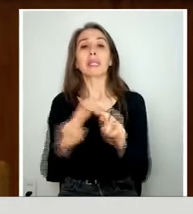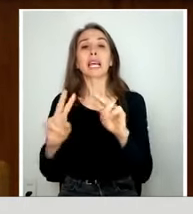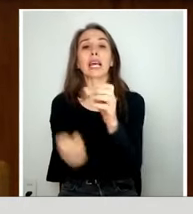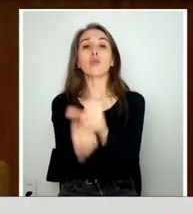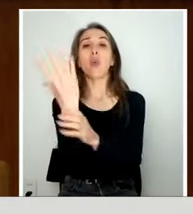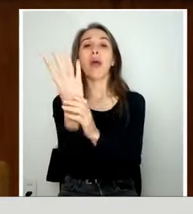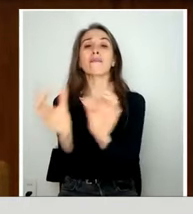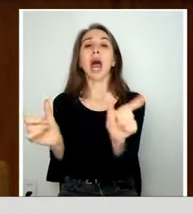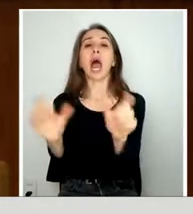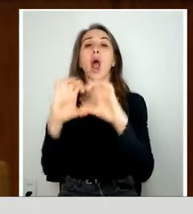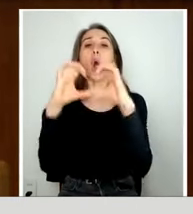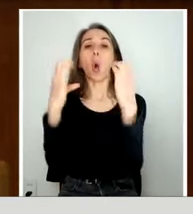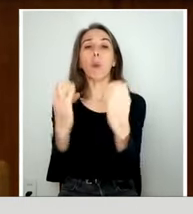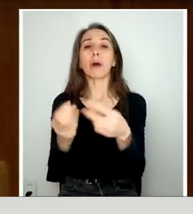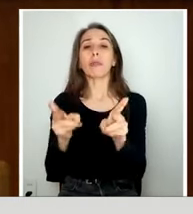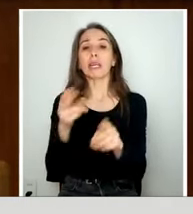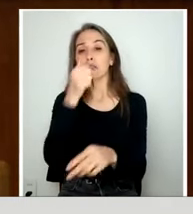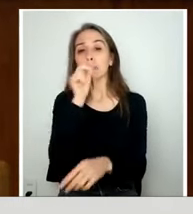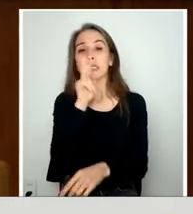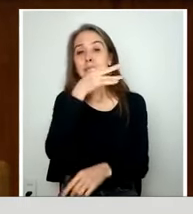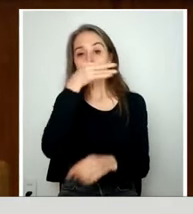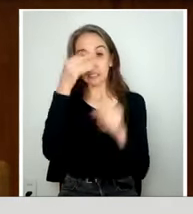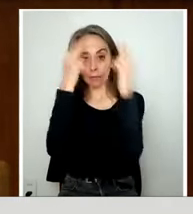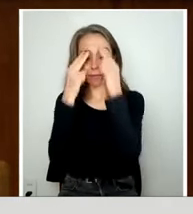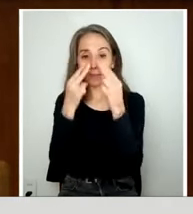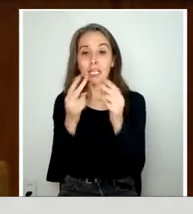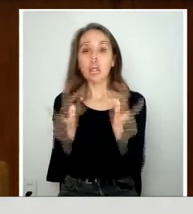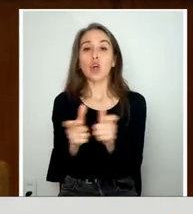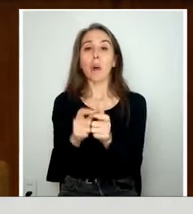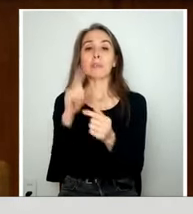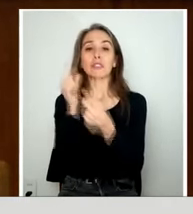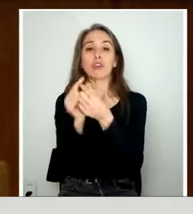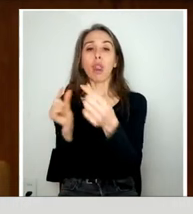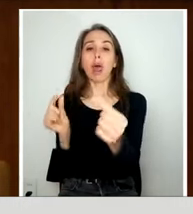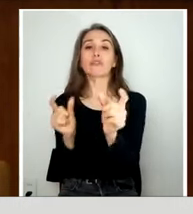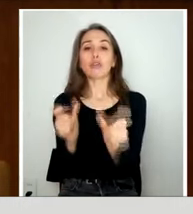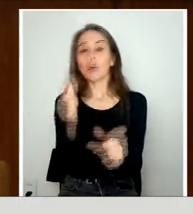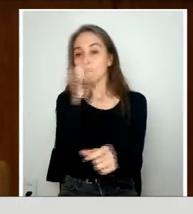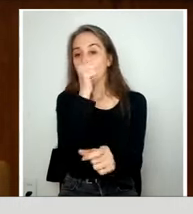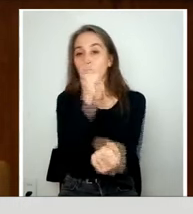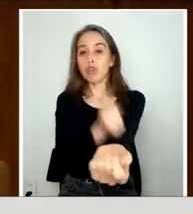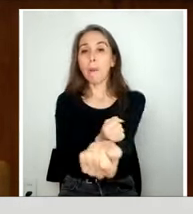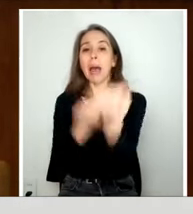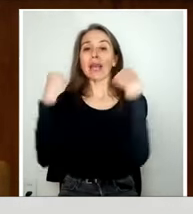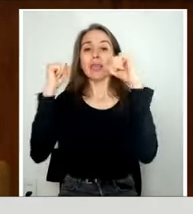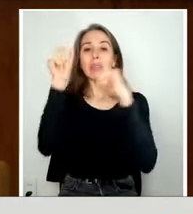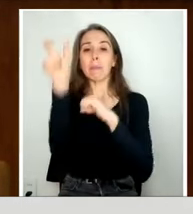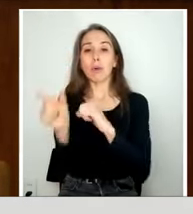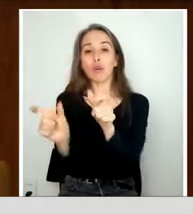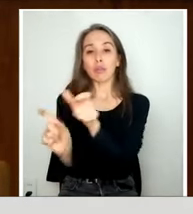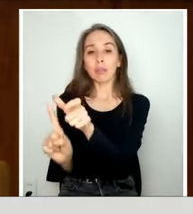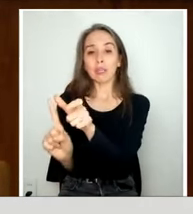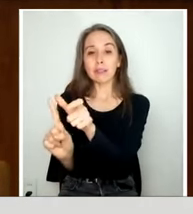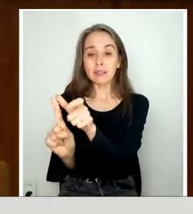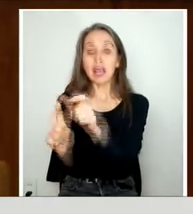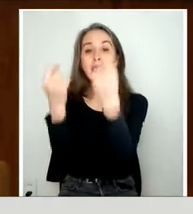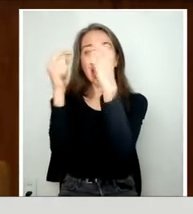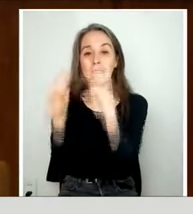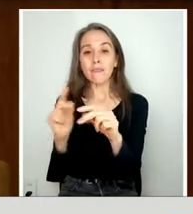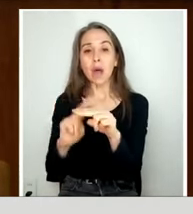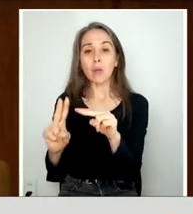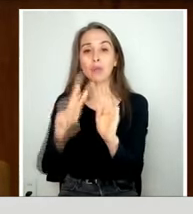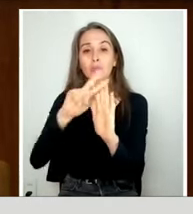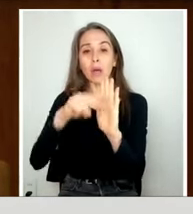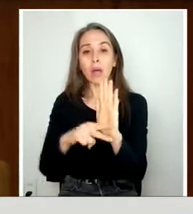sin fines de lucro denominada Comisión Nacional de control de dopaje cuyo objetivo principal será la ejecución evaluación y modificación de las medidas